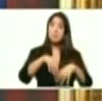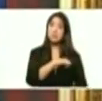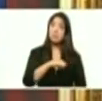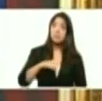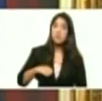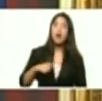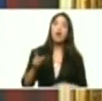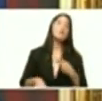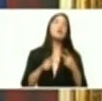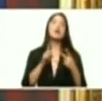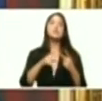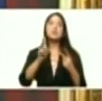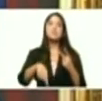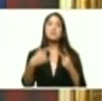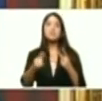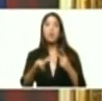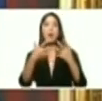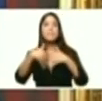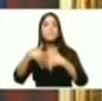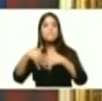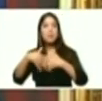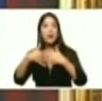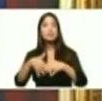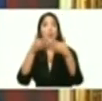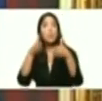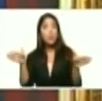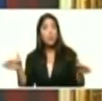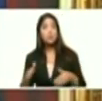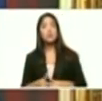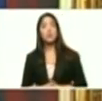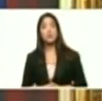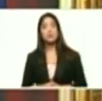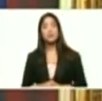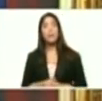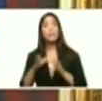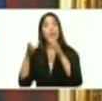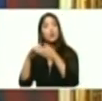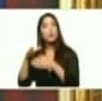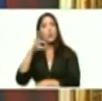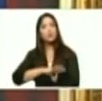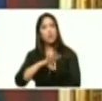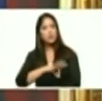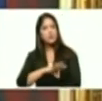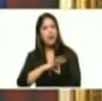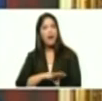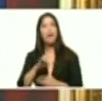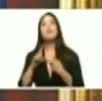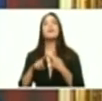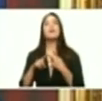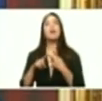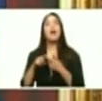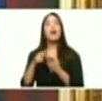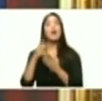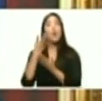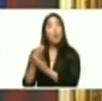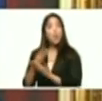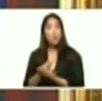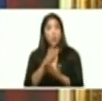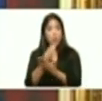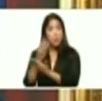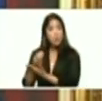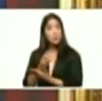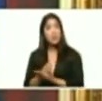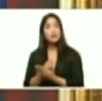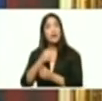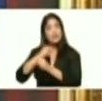de sectores empresariales, públicos, de movimientos sociales, de comuneros, que